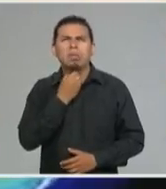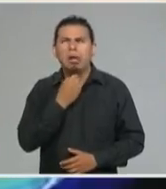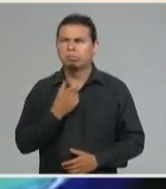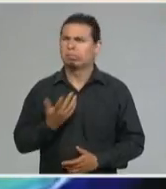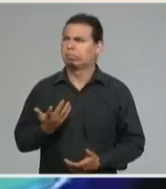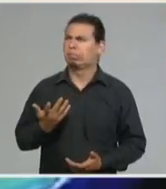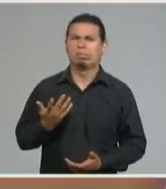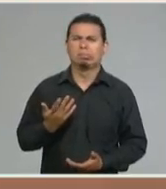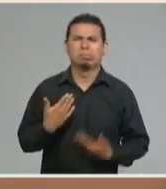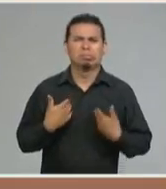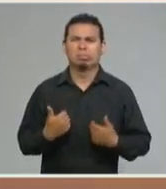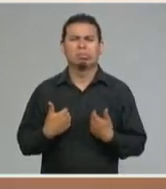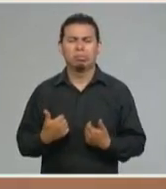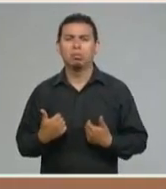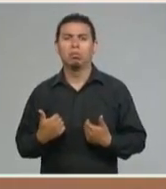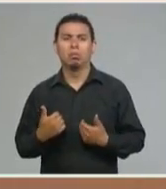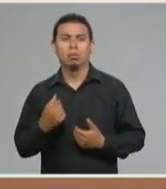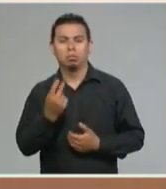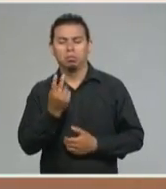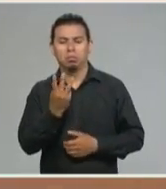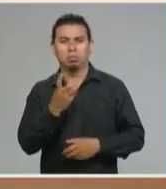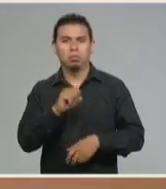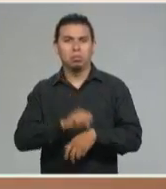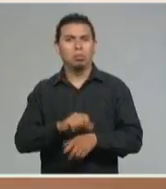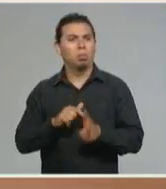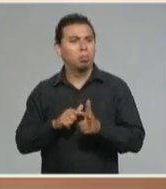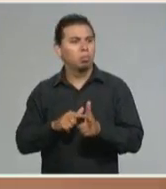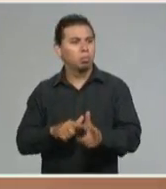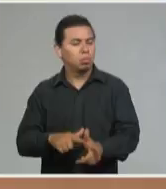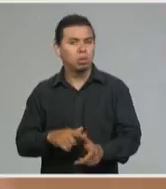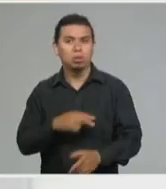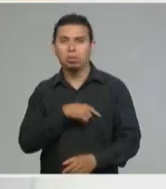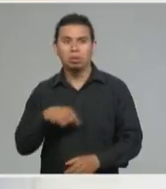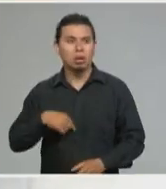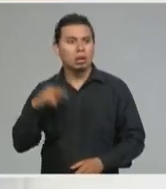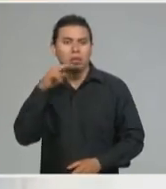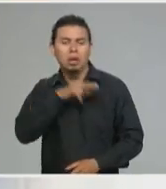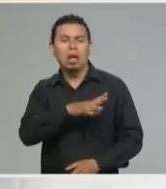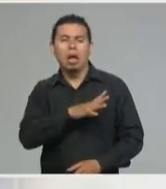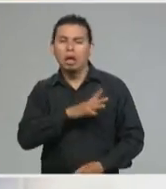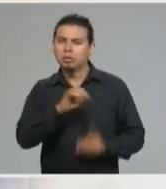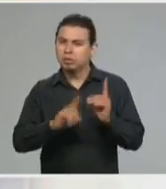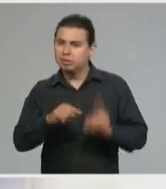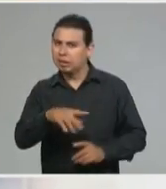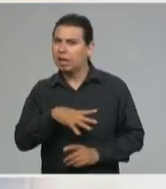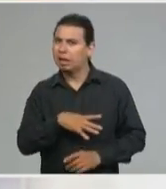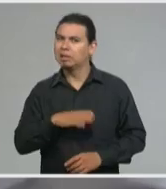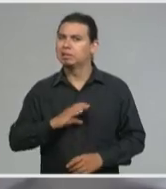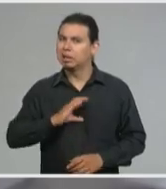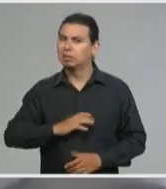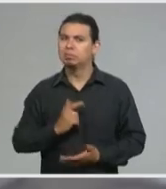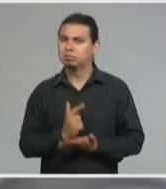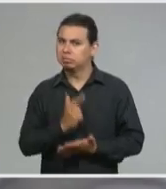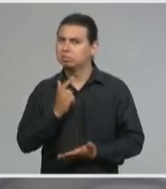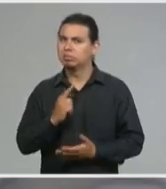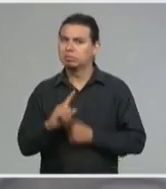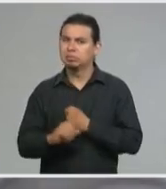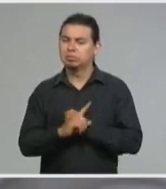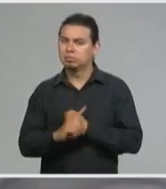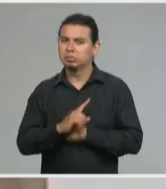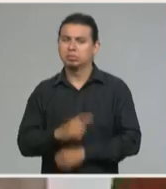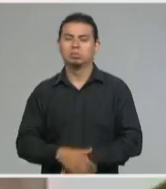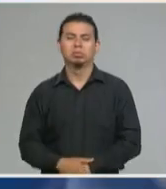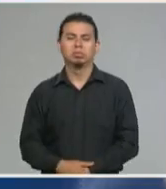que van persistiendo por más de 2 a 3 semanas es la manera en que nosotros vamos a sospechar de que existe algún problema relacionado a cabeza y